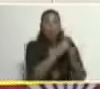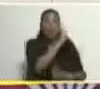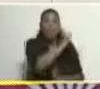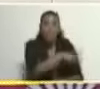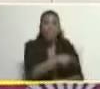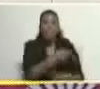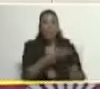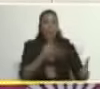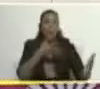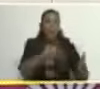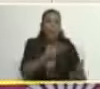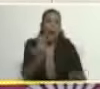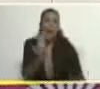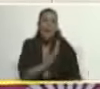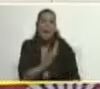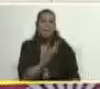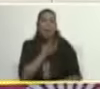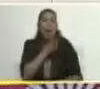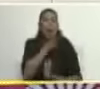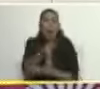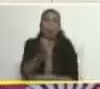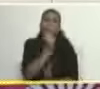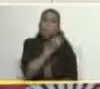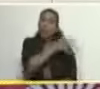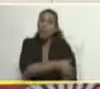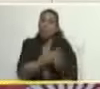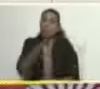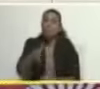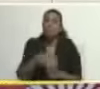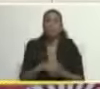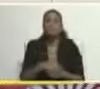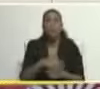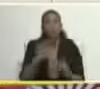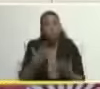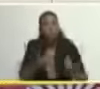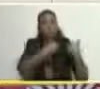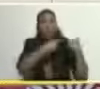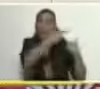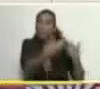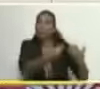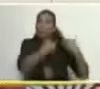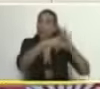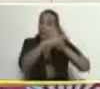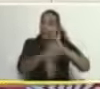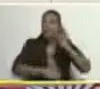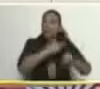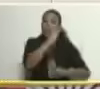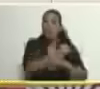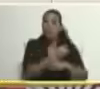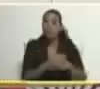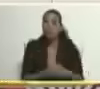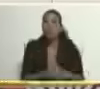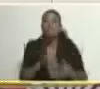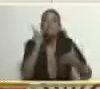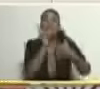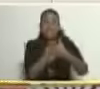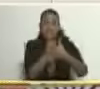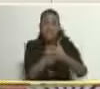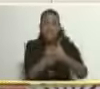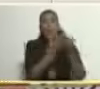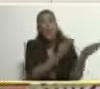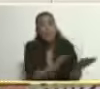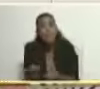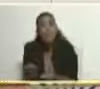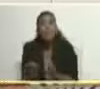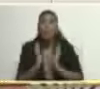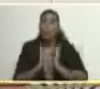los crímenes perpetrados contra el pueblo palestino en correspondencia con el derecho internacional. Y 5.